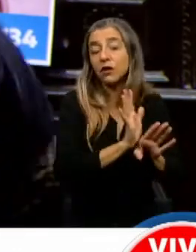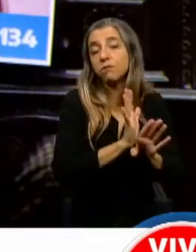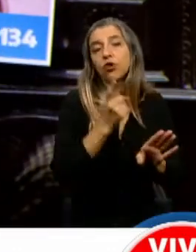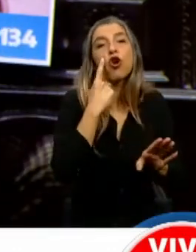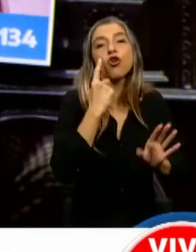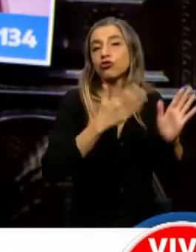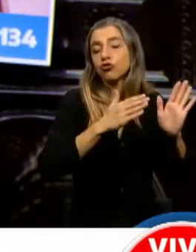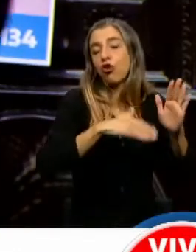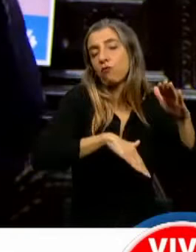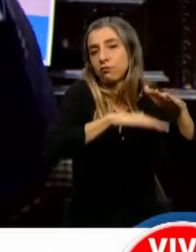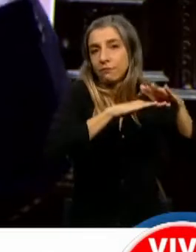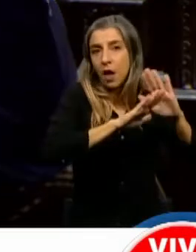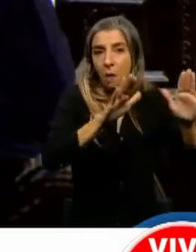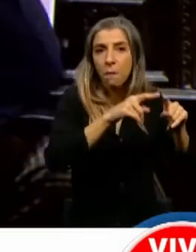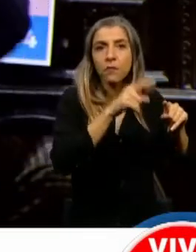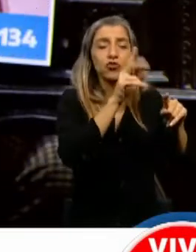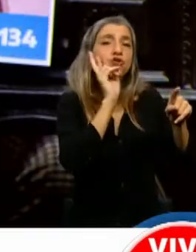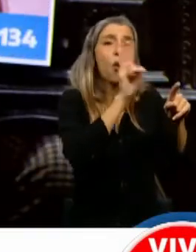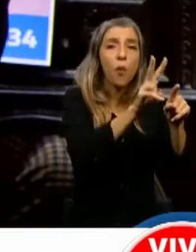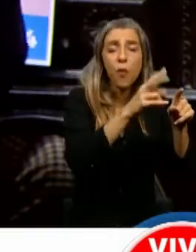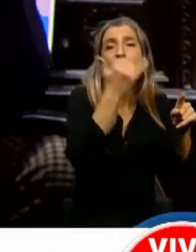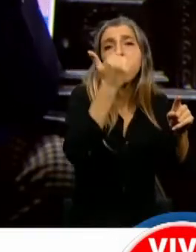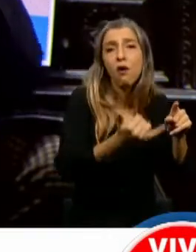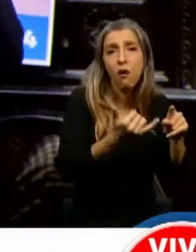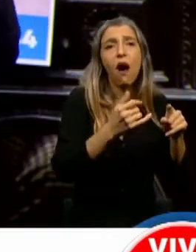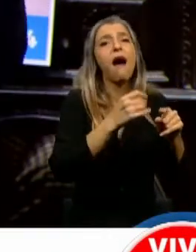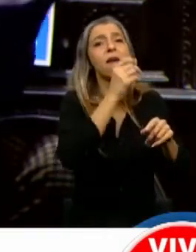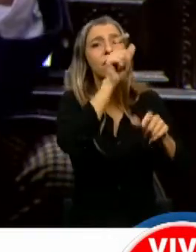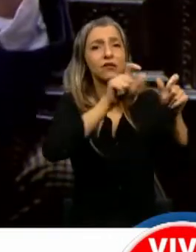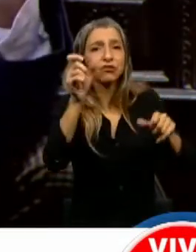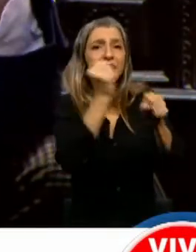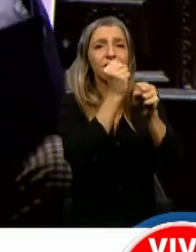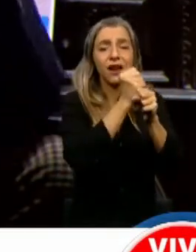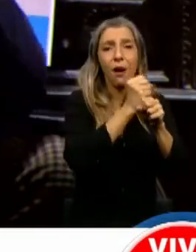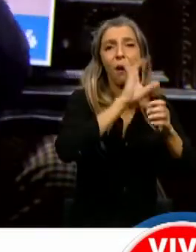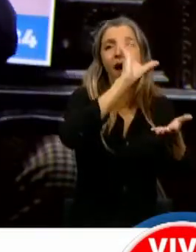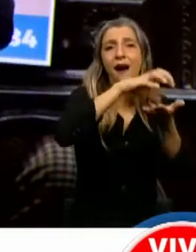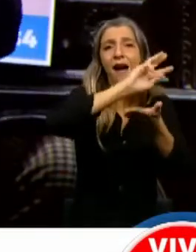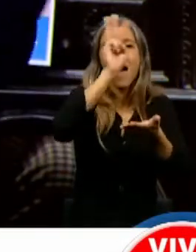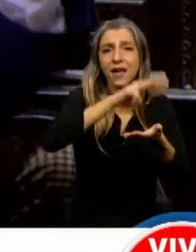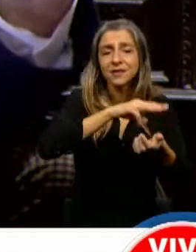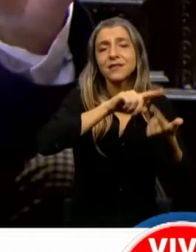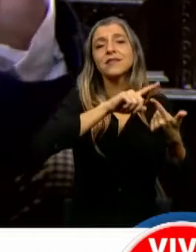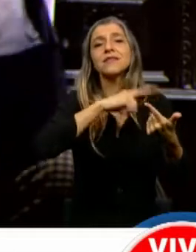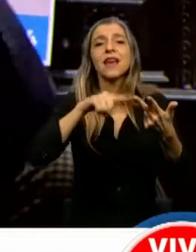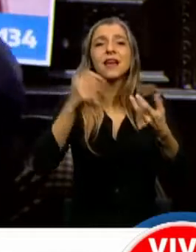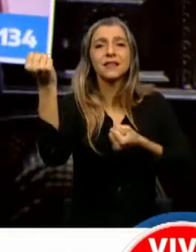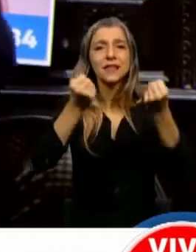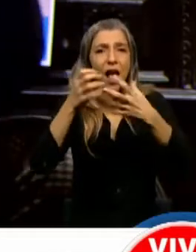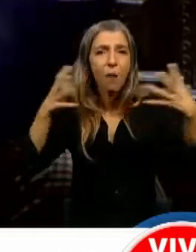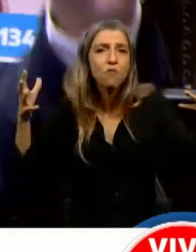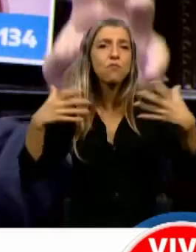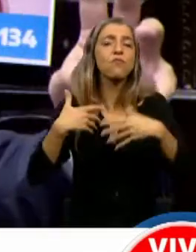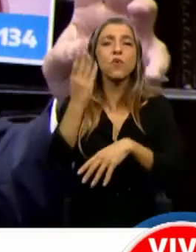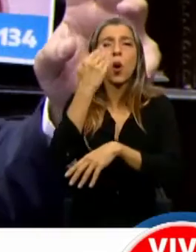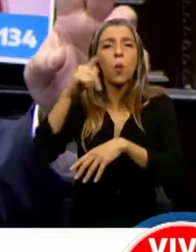momento. Ahí arriba veo trabajadores del ANSES, trabajadores de camioneros, veo trabajadores de bancarios, por